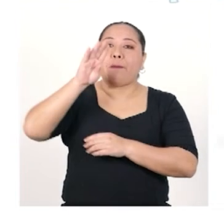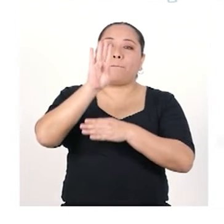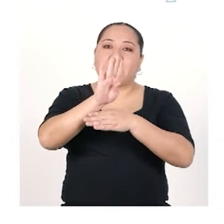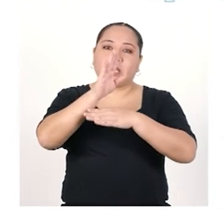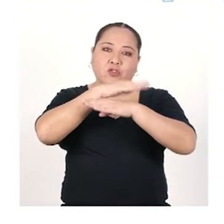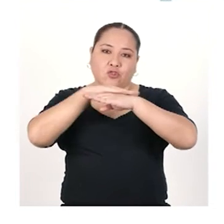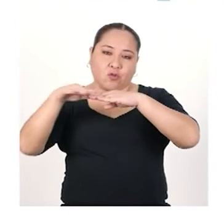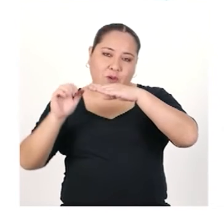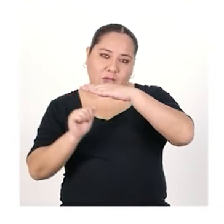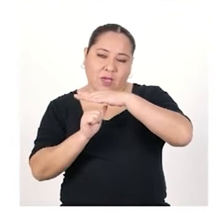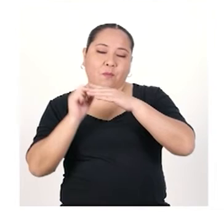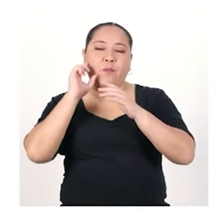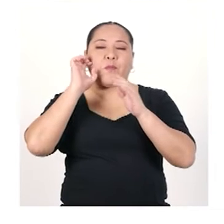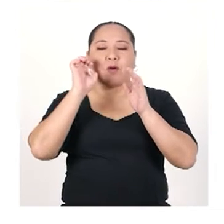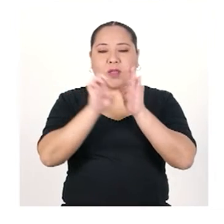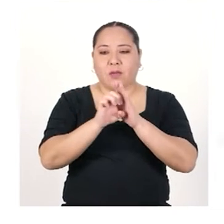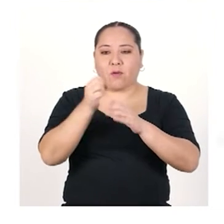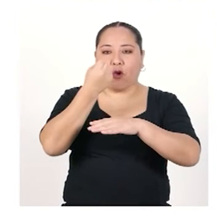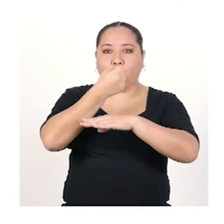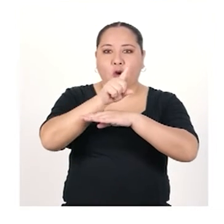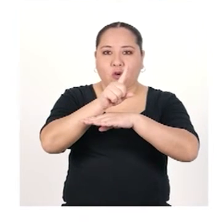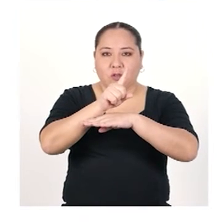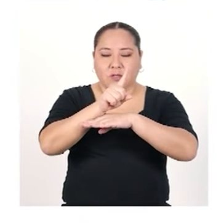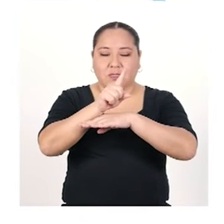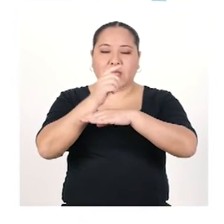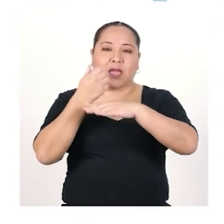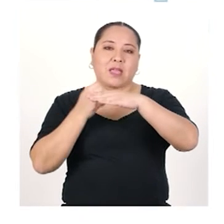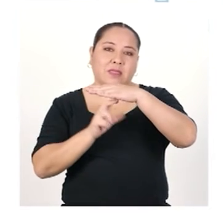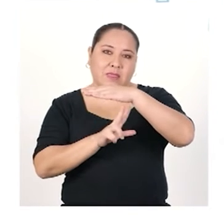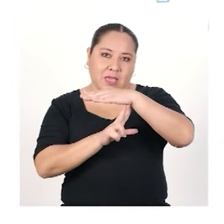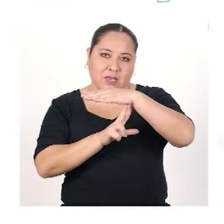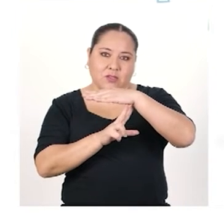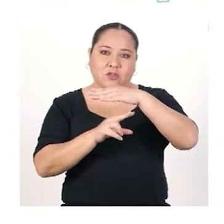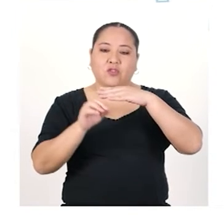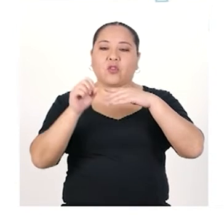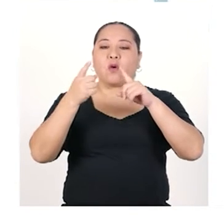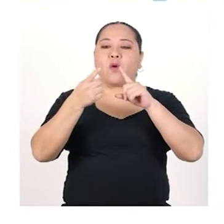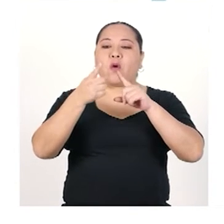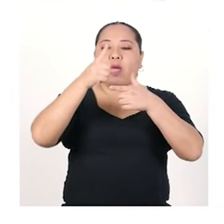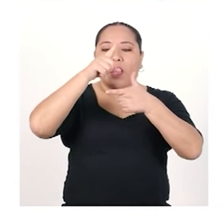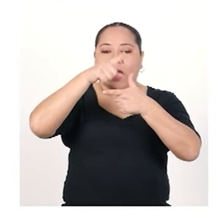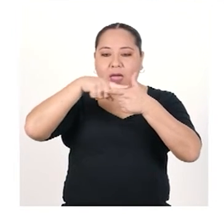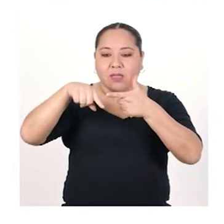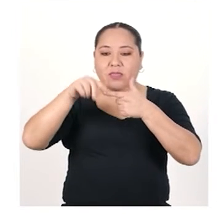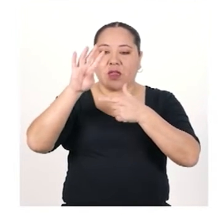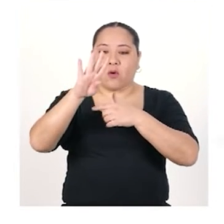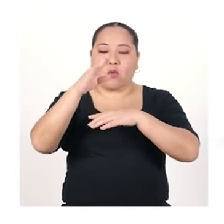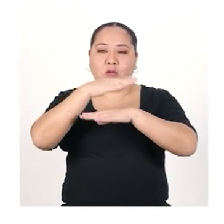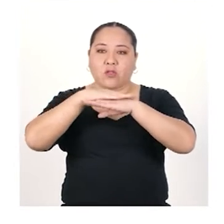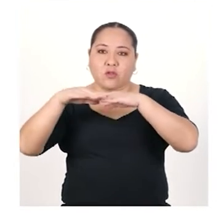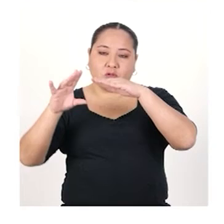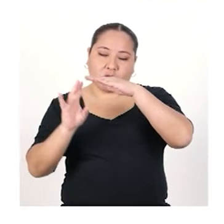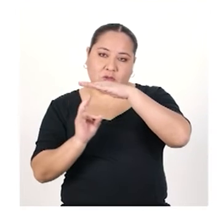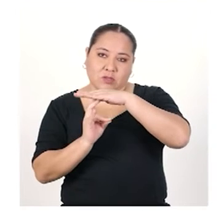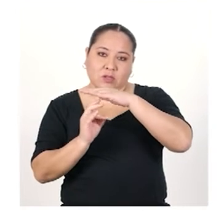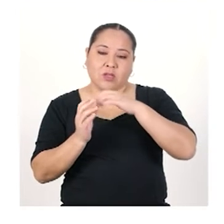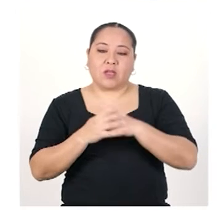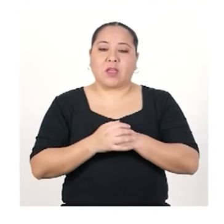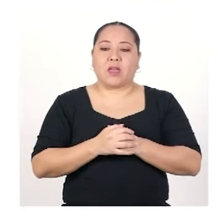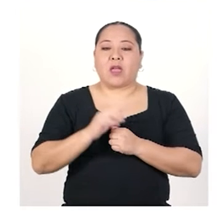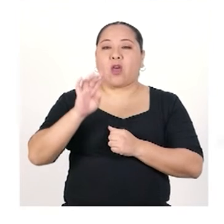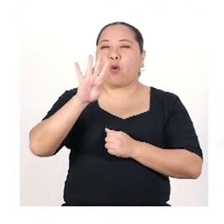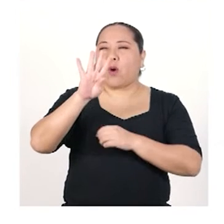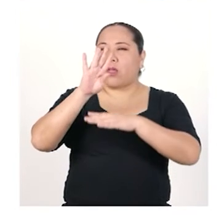es b sobre a. Por ejemplo, 11 tercios se divide con 4 sobre 7. La inversa de la fracción